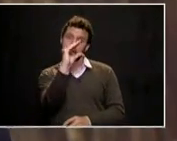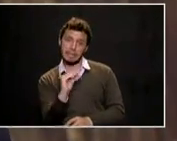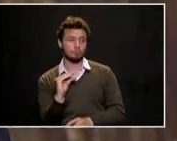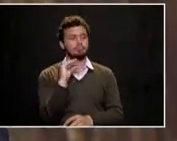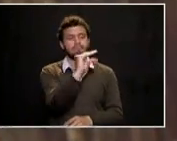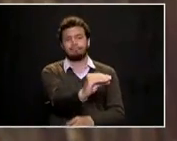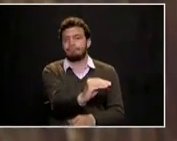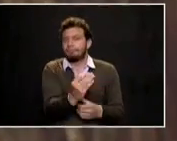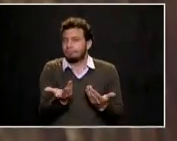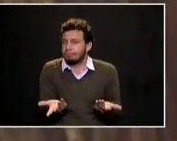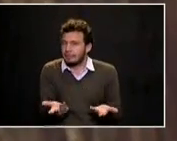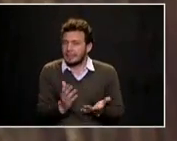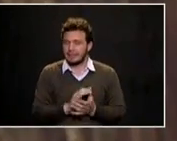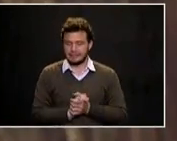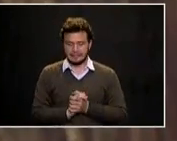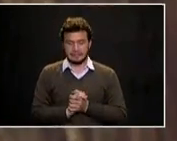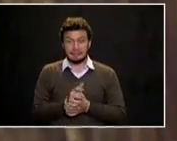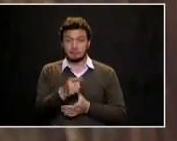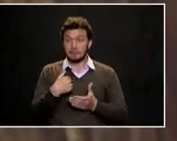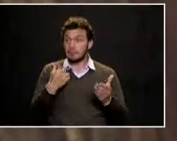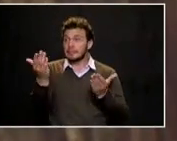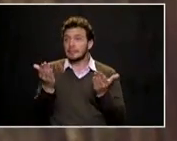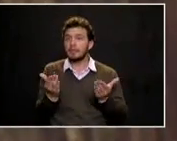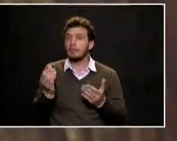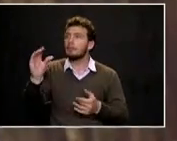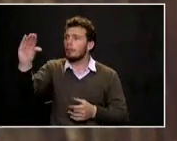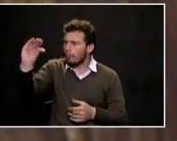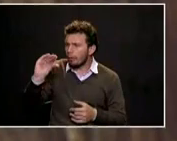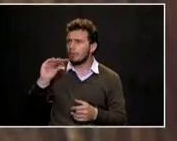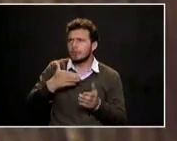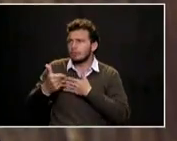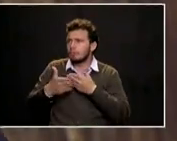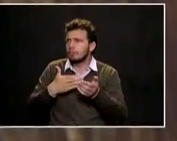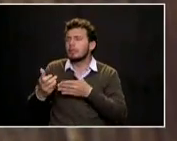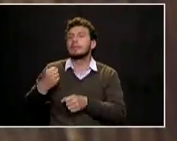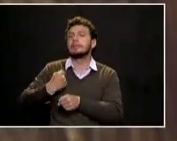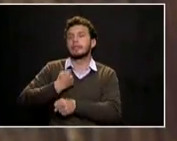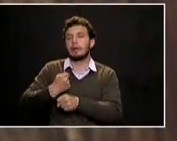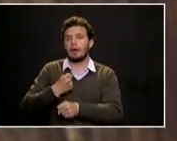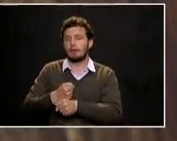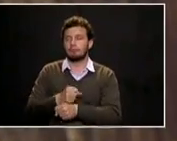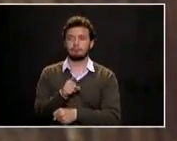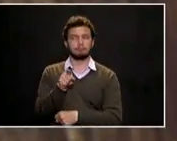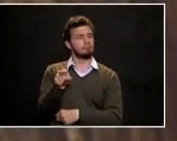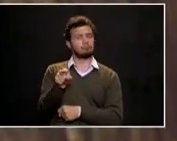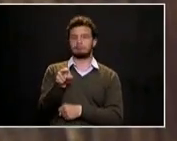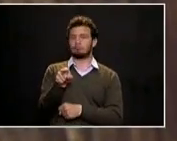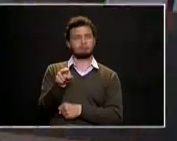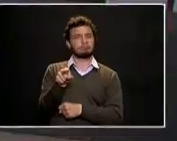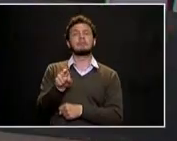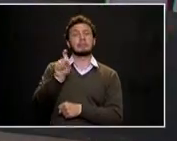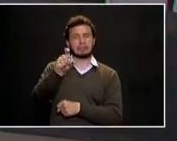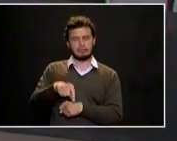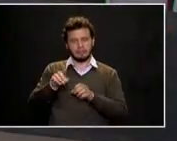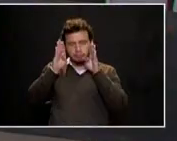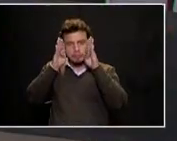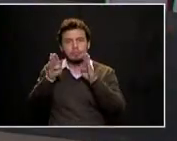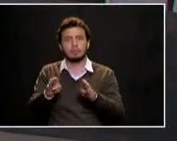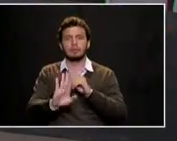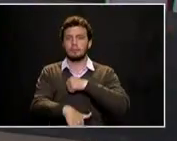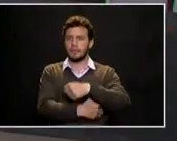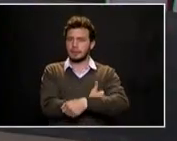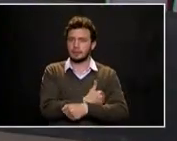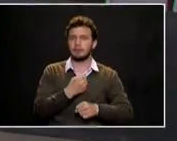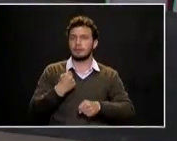bajar, digamos, el costo de sus servicios, de su salario. Entonces, ahí sí se requiere una intervención del Ministerio del Trabajo urgente en la